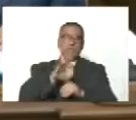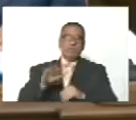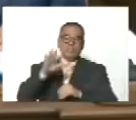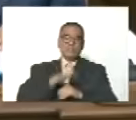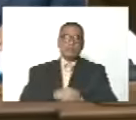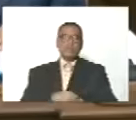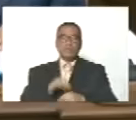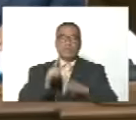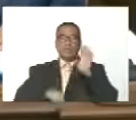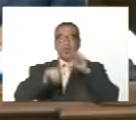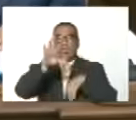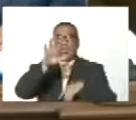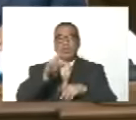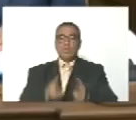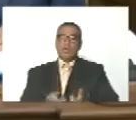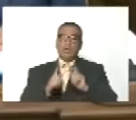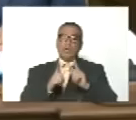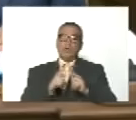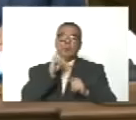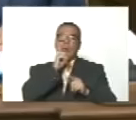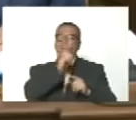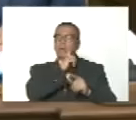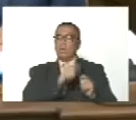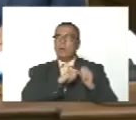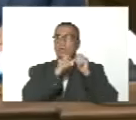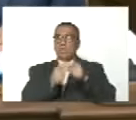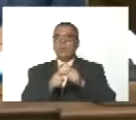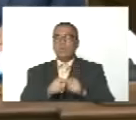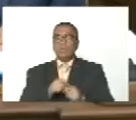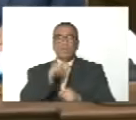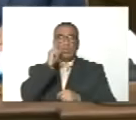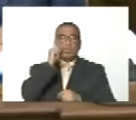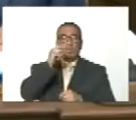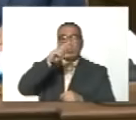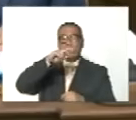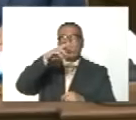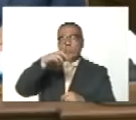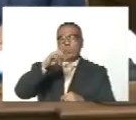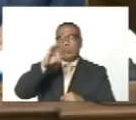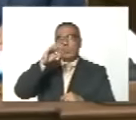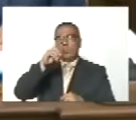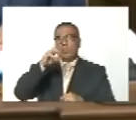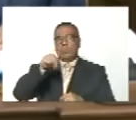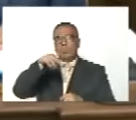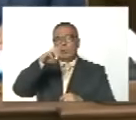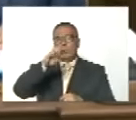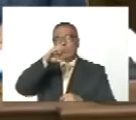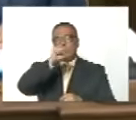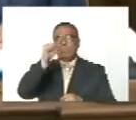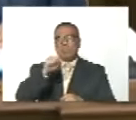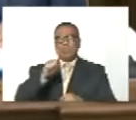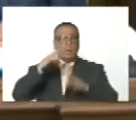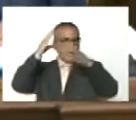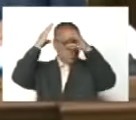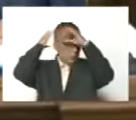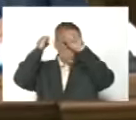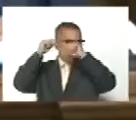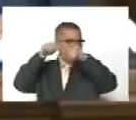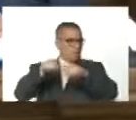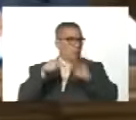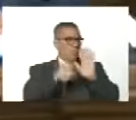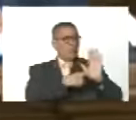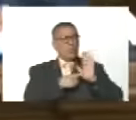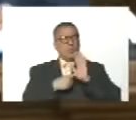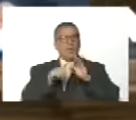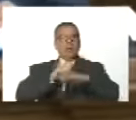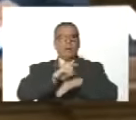Venezuela. Quinto, autorizar el nombramiento del ciudadano Radamés Jesús Gómez Azuaje como embajador